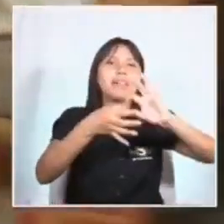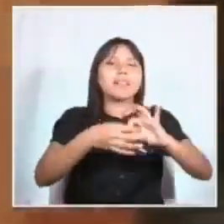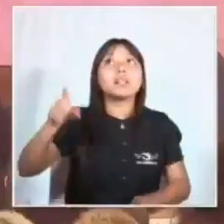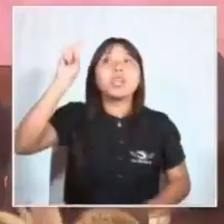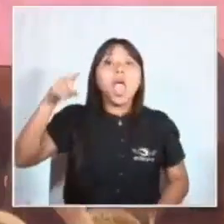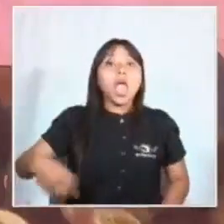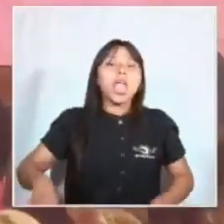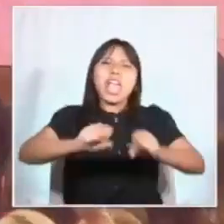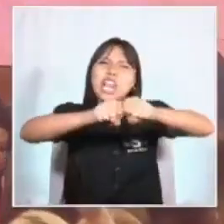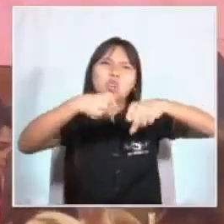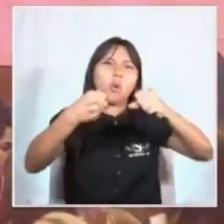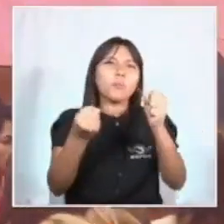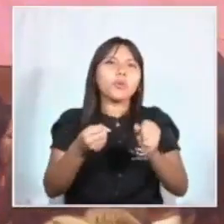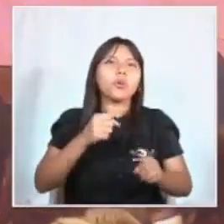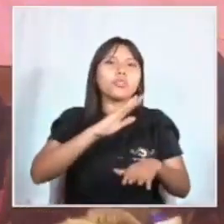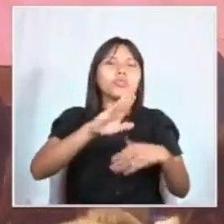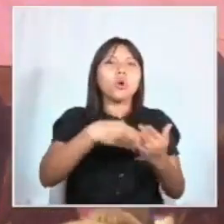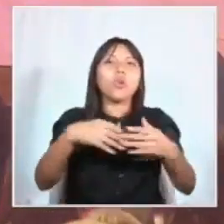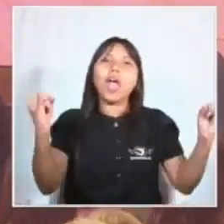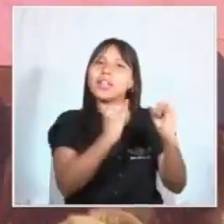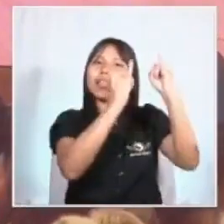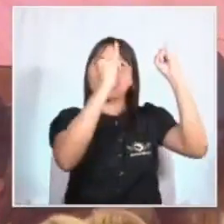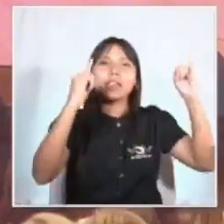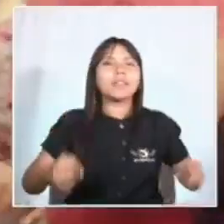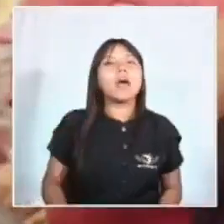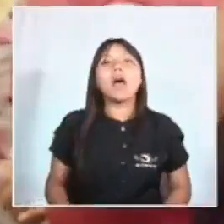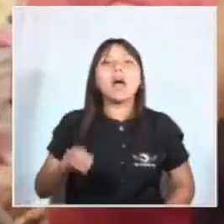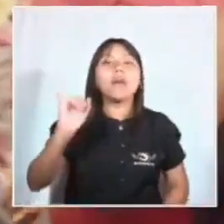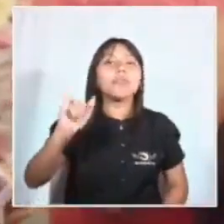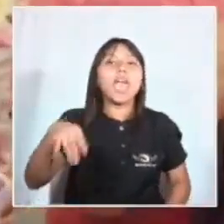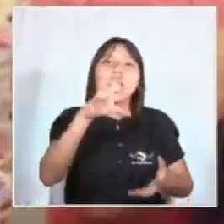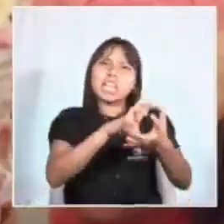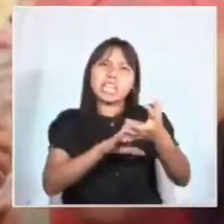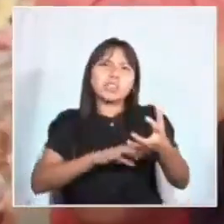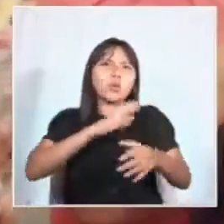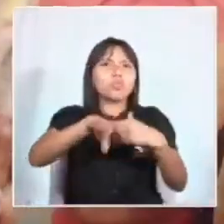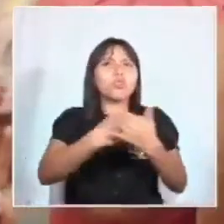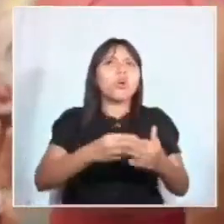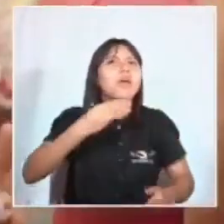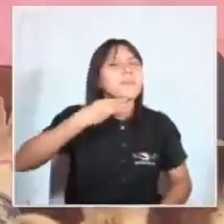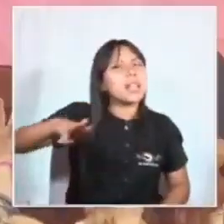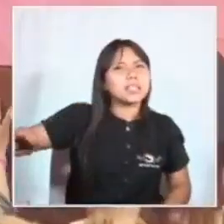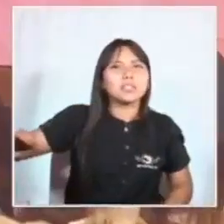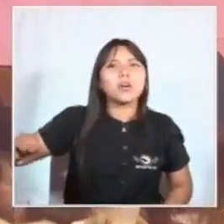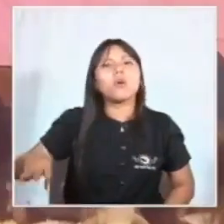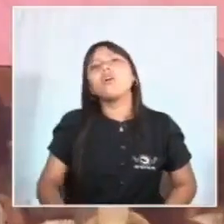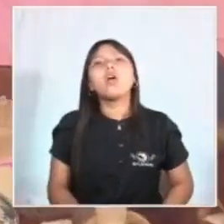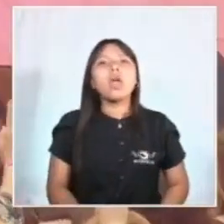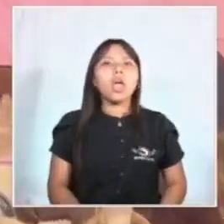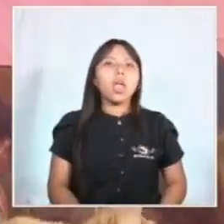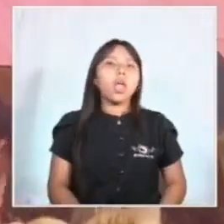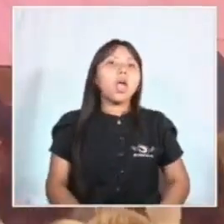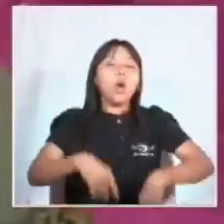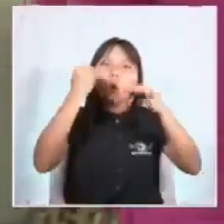Él rompió en mí la iniquidad. Él abolió en mí toda maldición. A